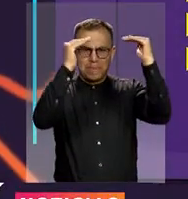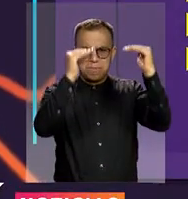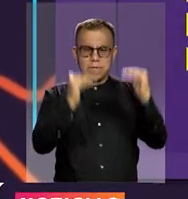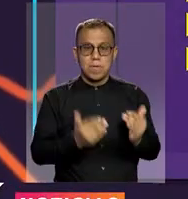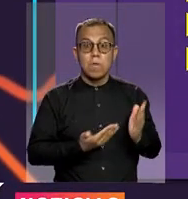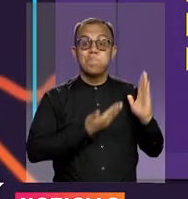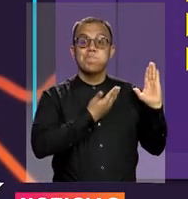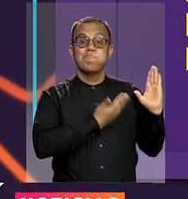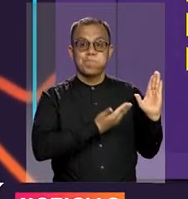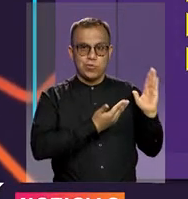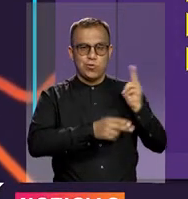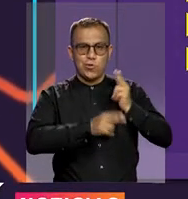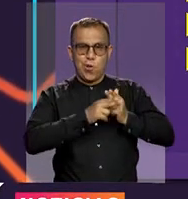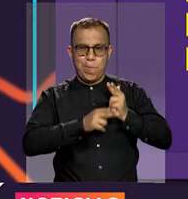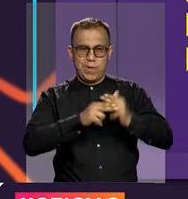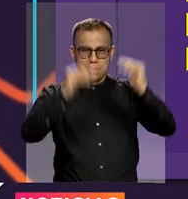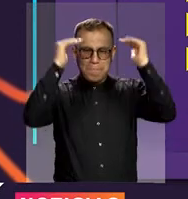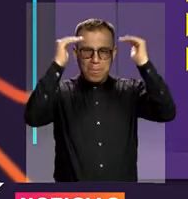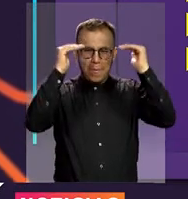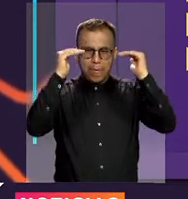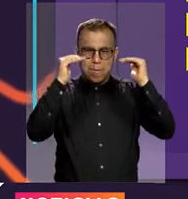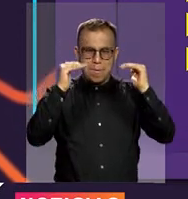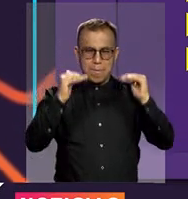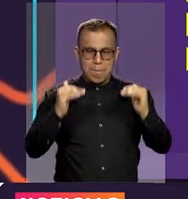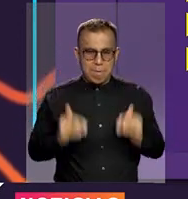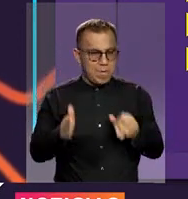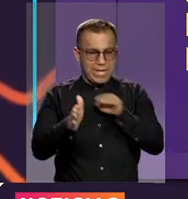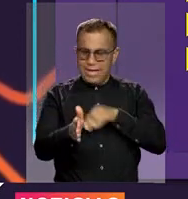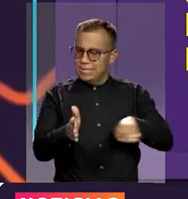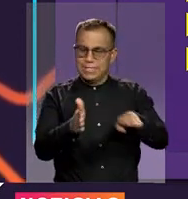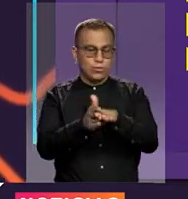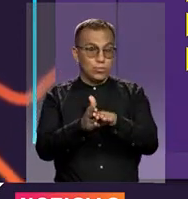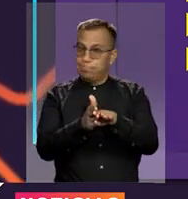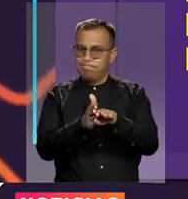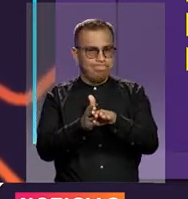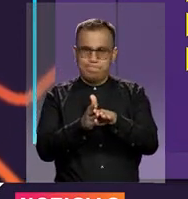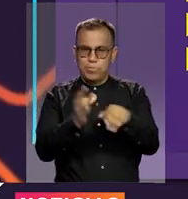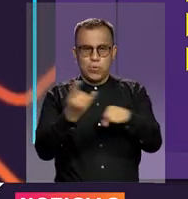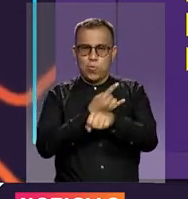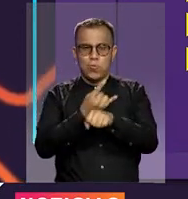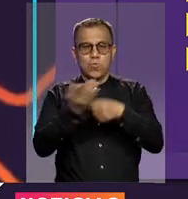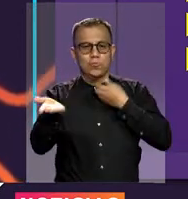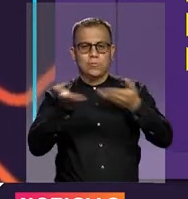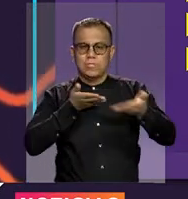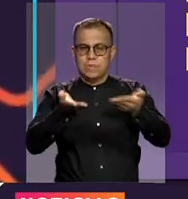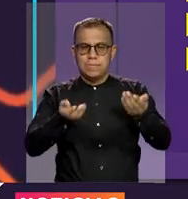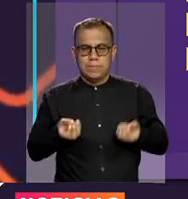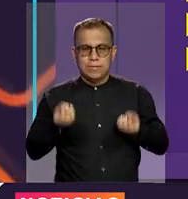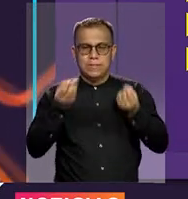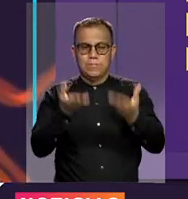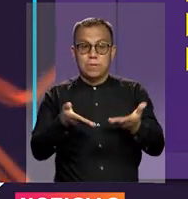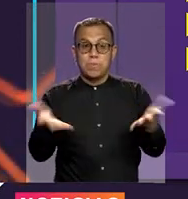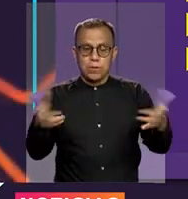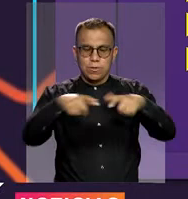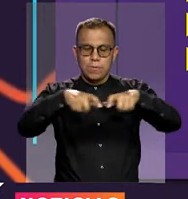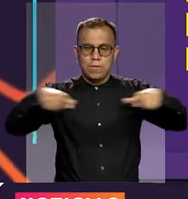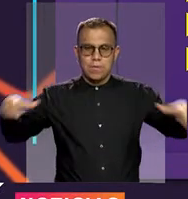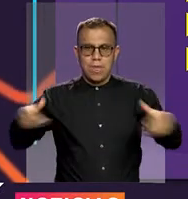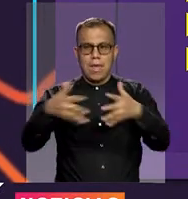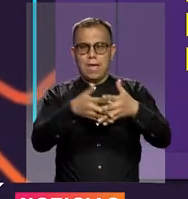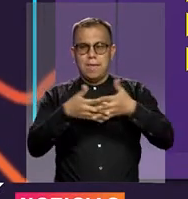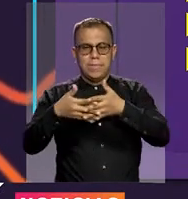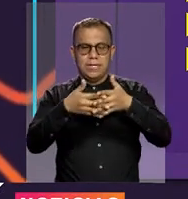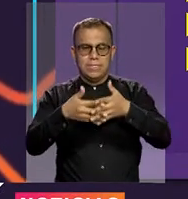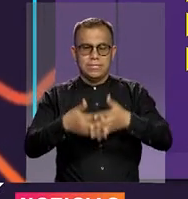son Patio Bonito, Biblioteca Tintal, Transversal 86, Mandalay, Avenida Américas, Avenida